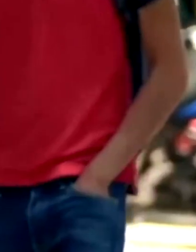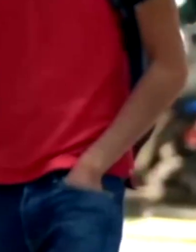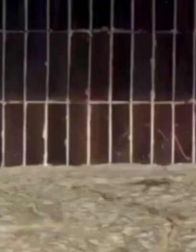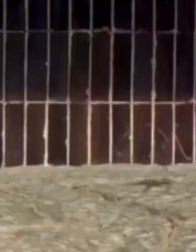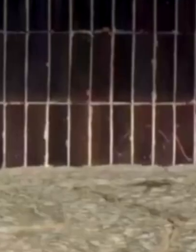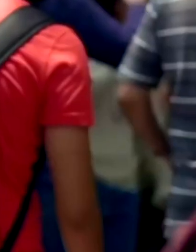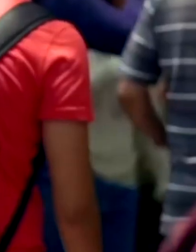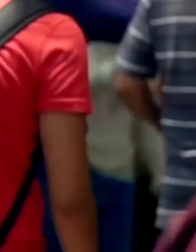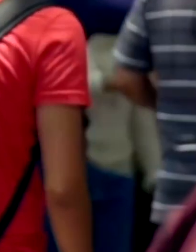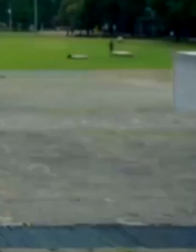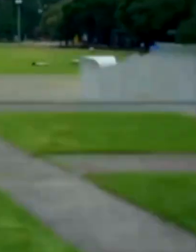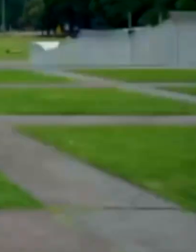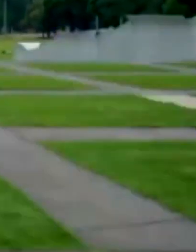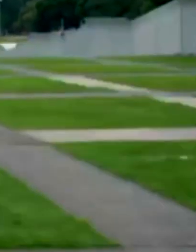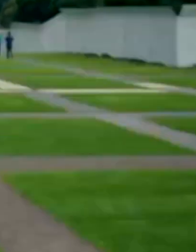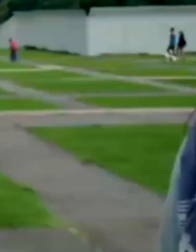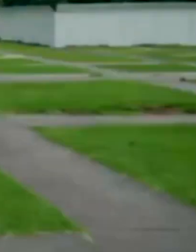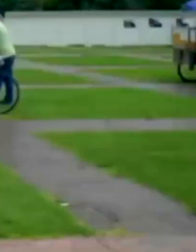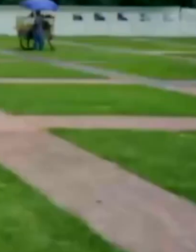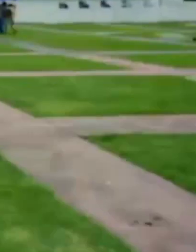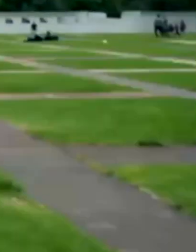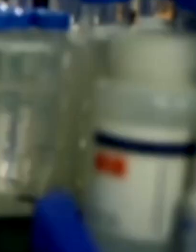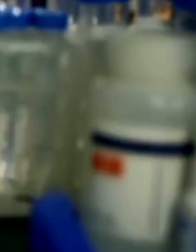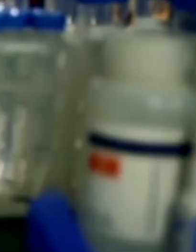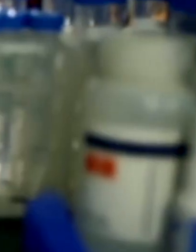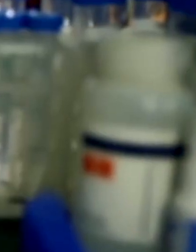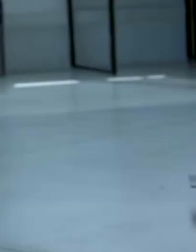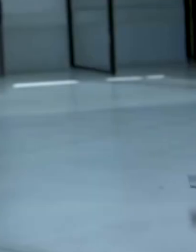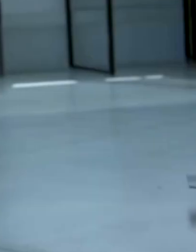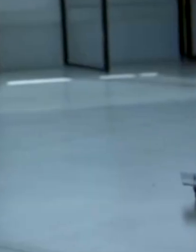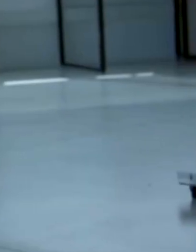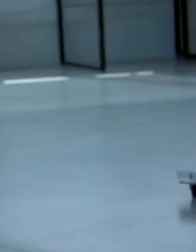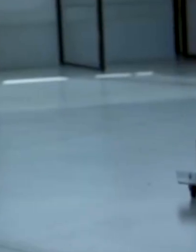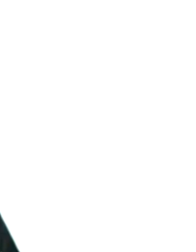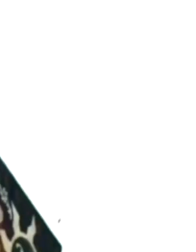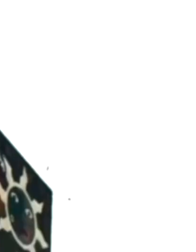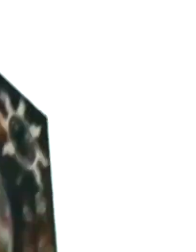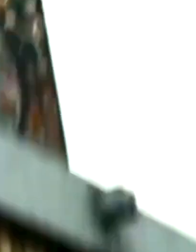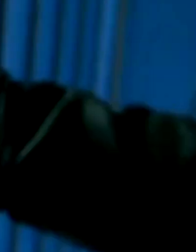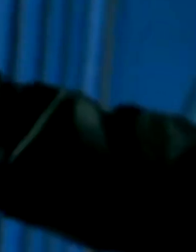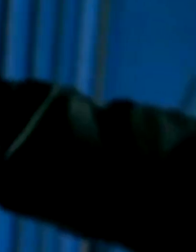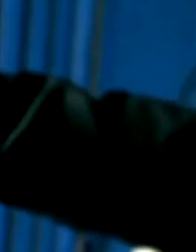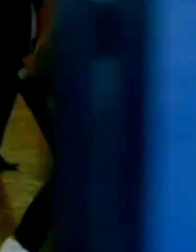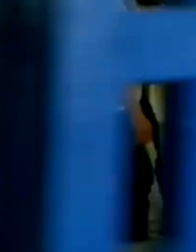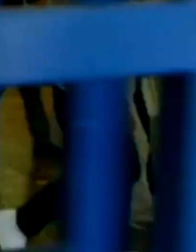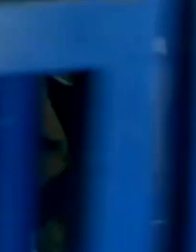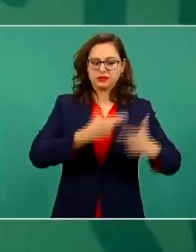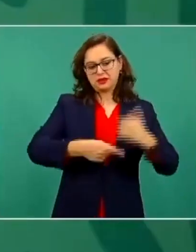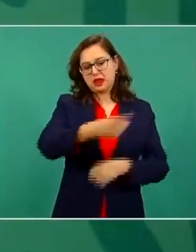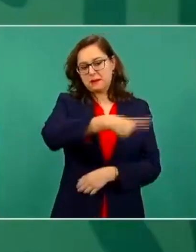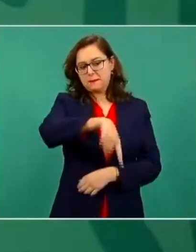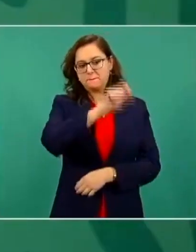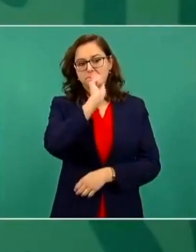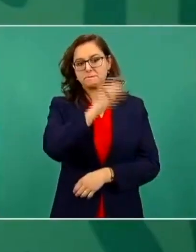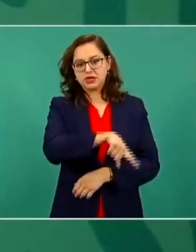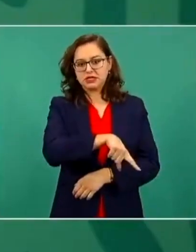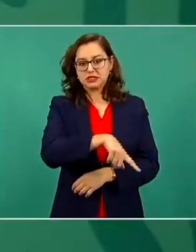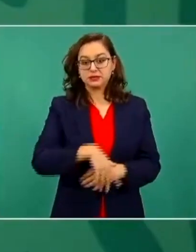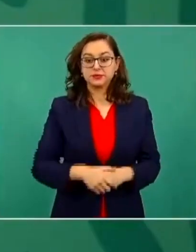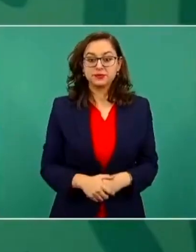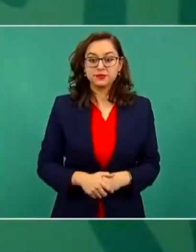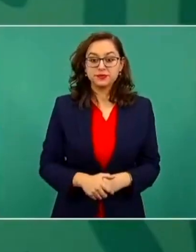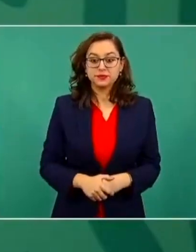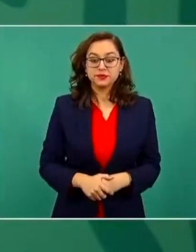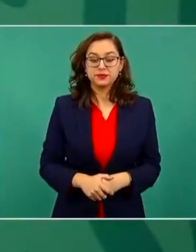ambiental y desarrollo sustentable, entre muchas otras. Luego vuelve a cometer los pecados de